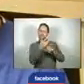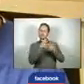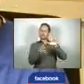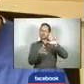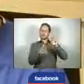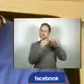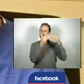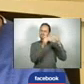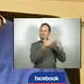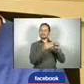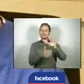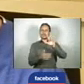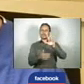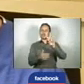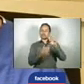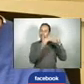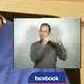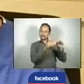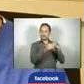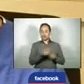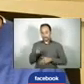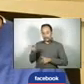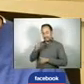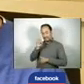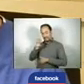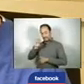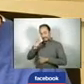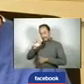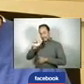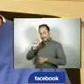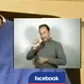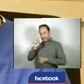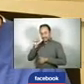exactamente 32 en comparación a la variante Delta.